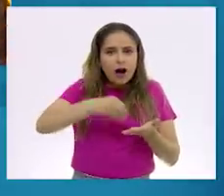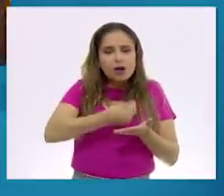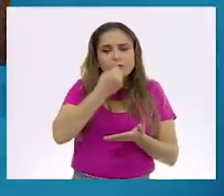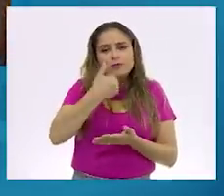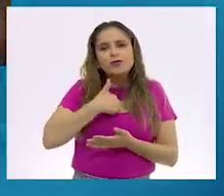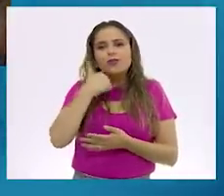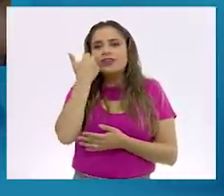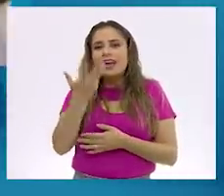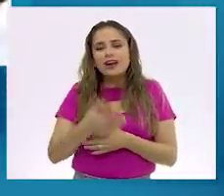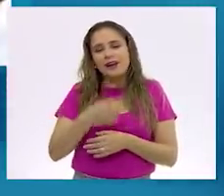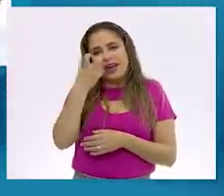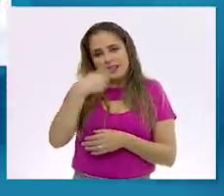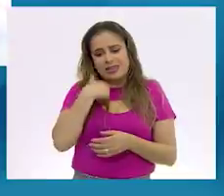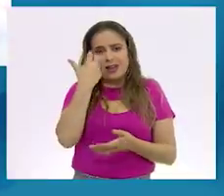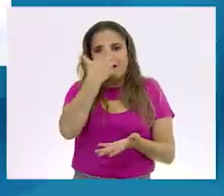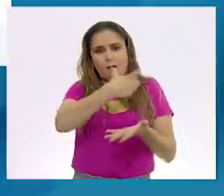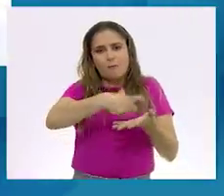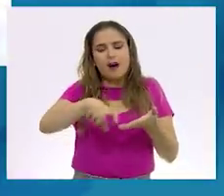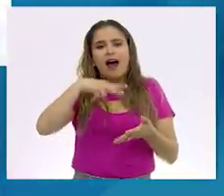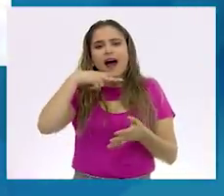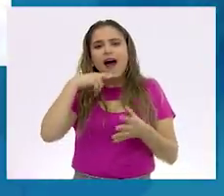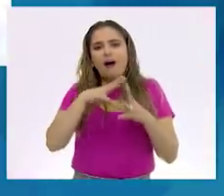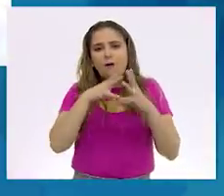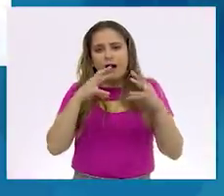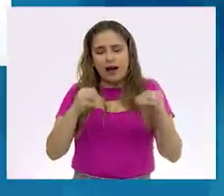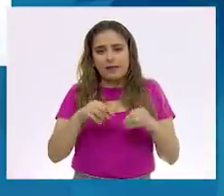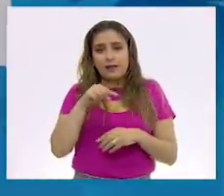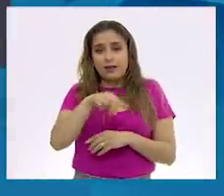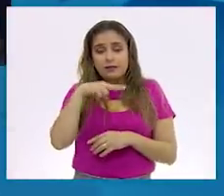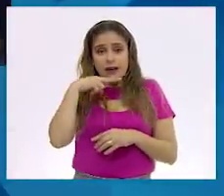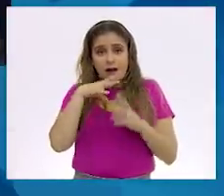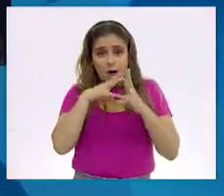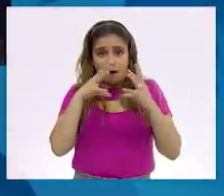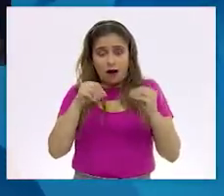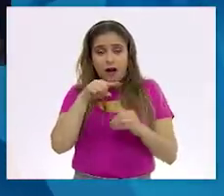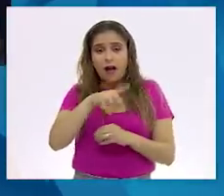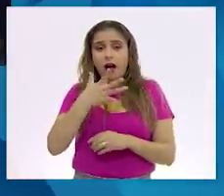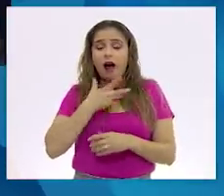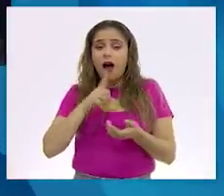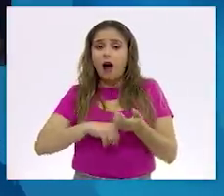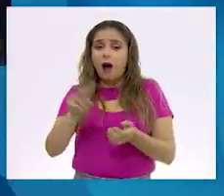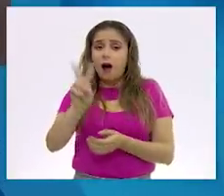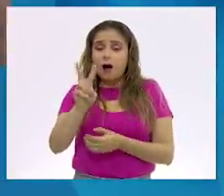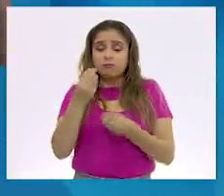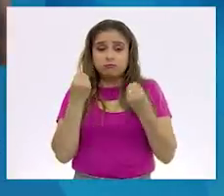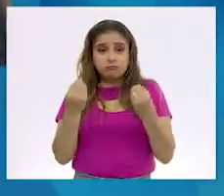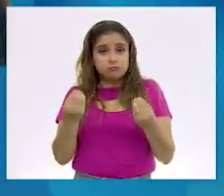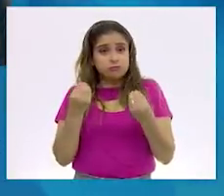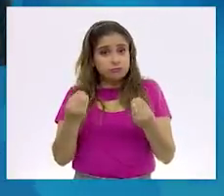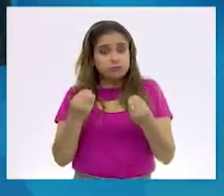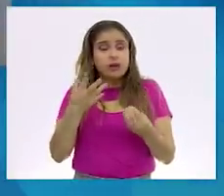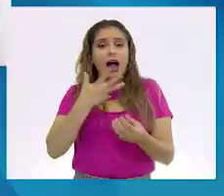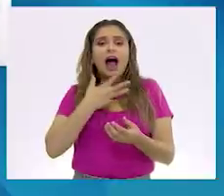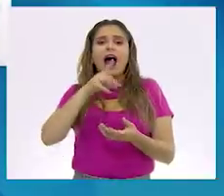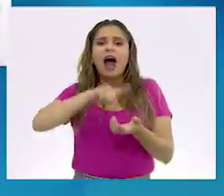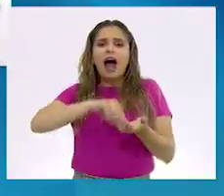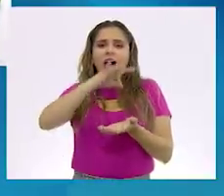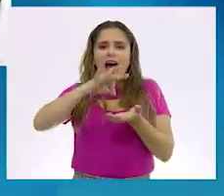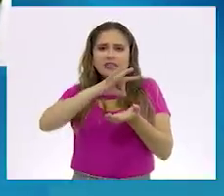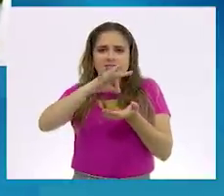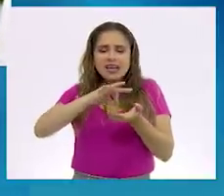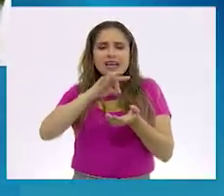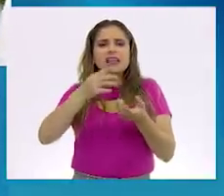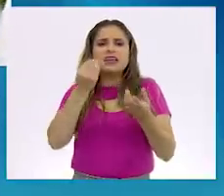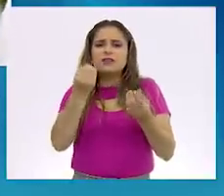¿Adivinaron? Aguacates. El aguacate es muy nutritivo porque contiene muchas vitaminas, aceites saludables y una